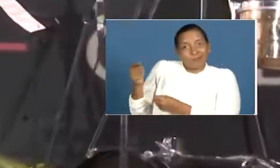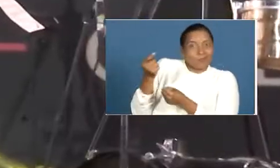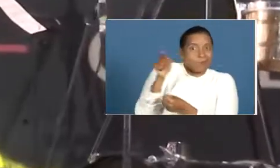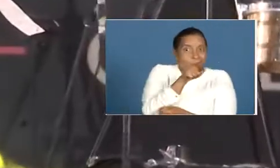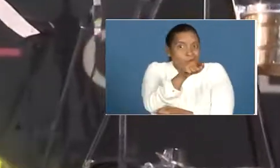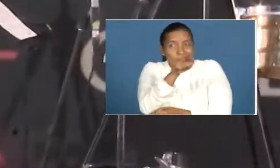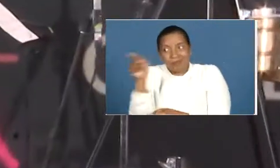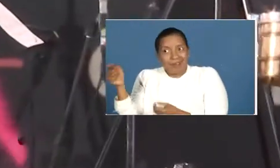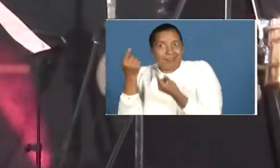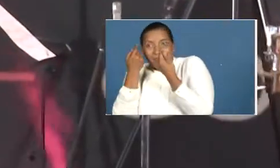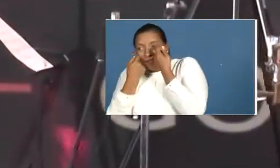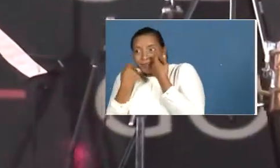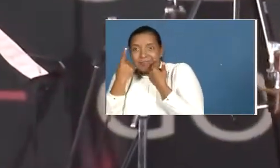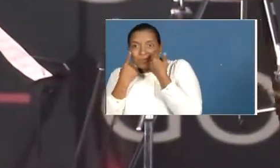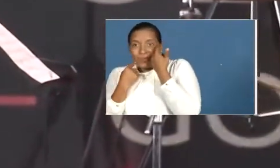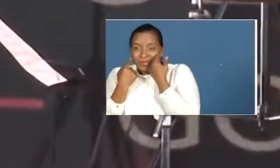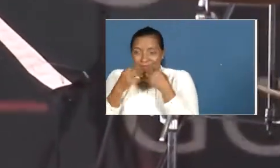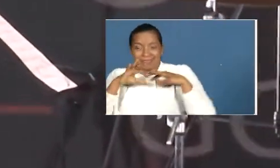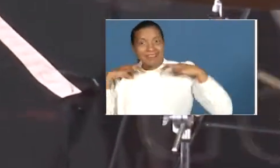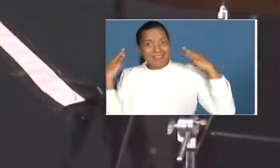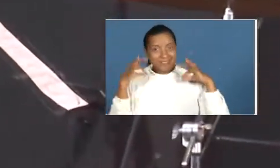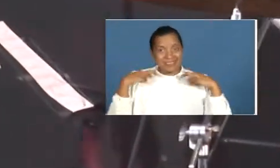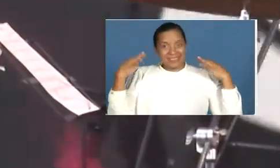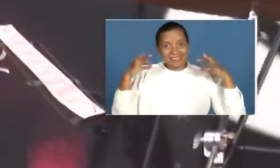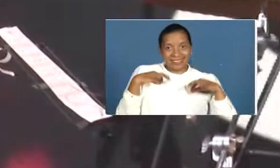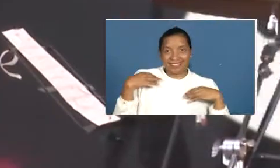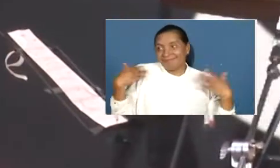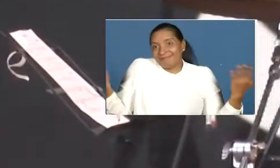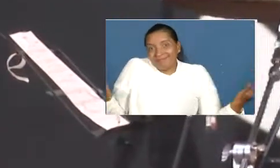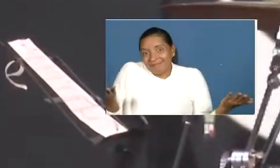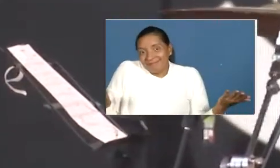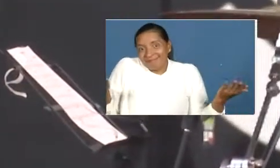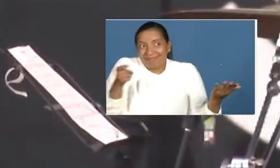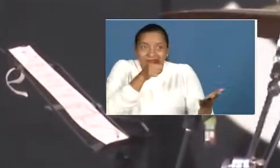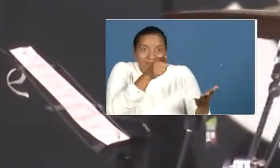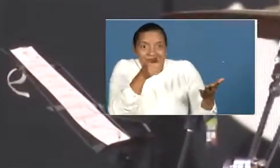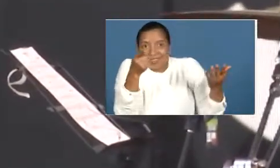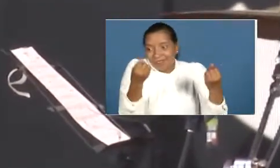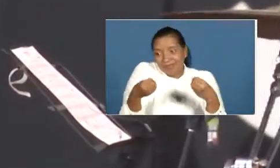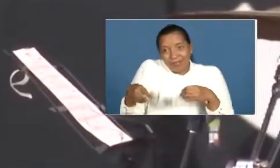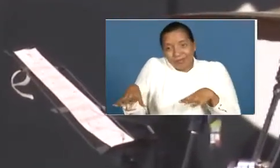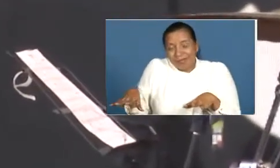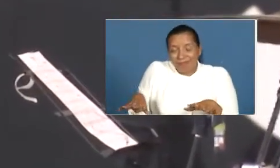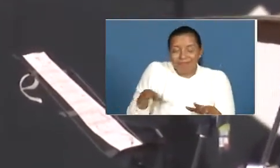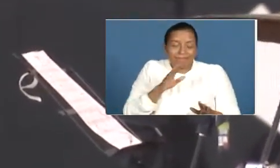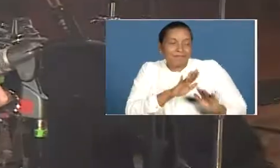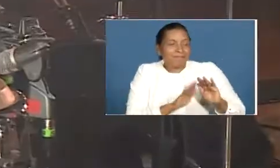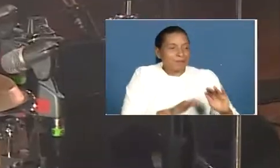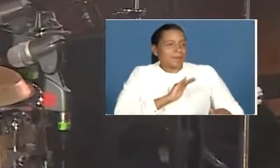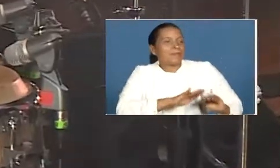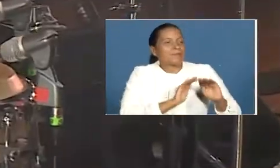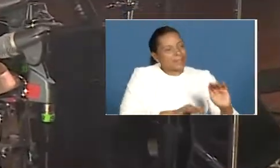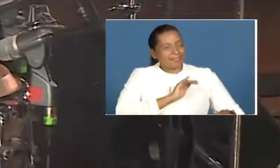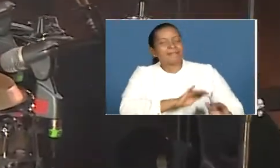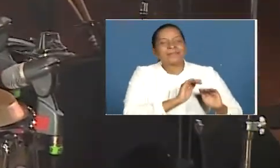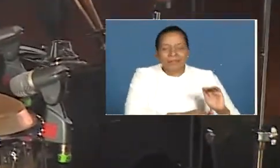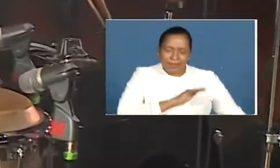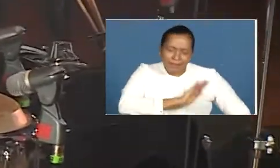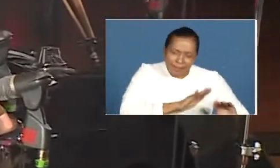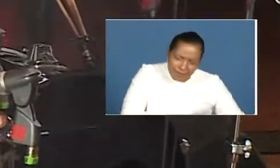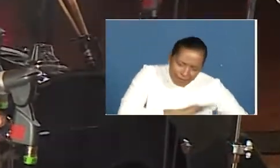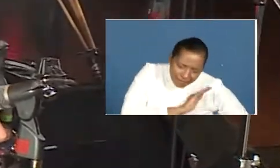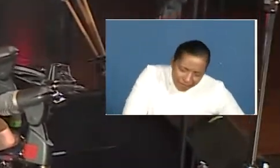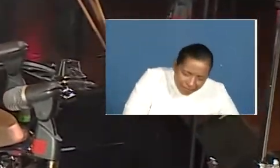le engañe y que la quiera de principio a fin. Eso le pasa a cualquiera por no atender a su